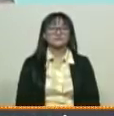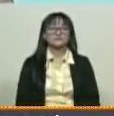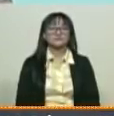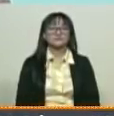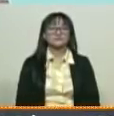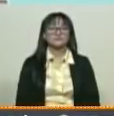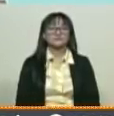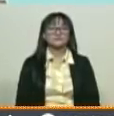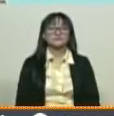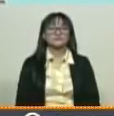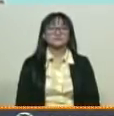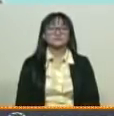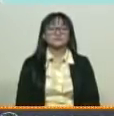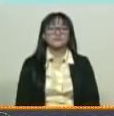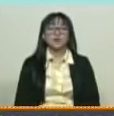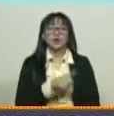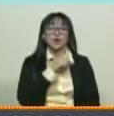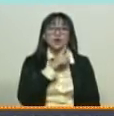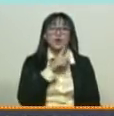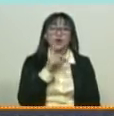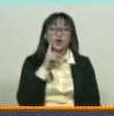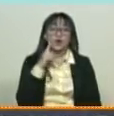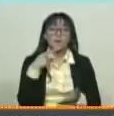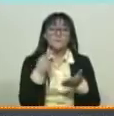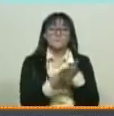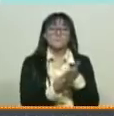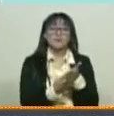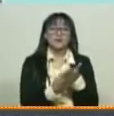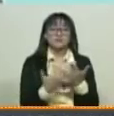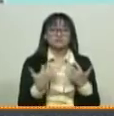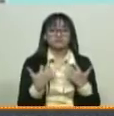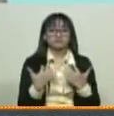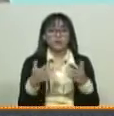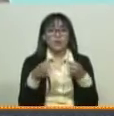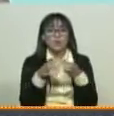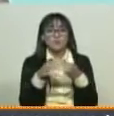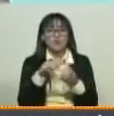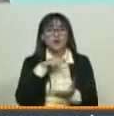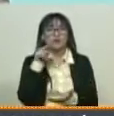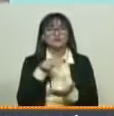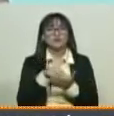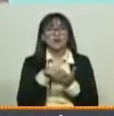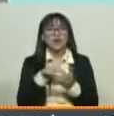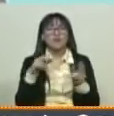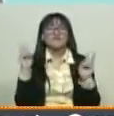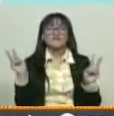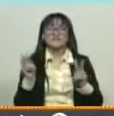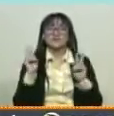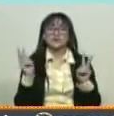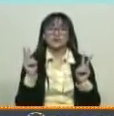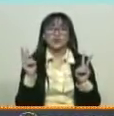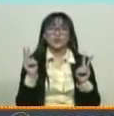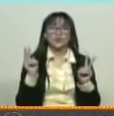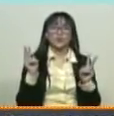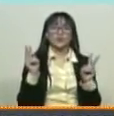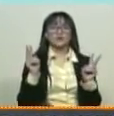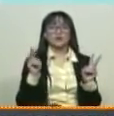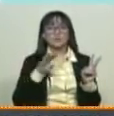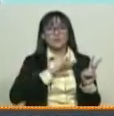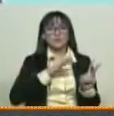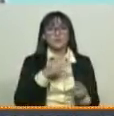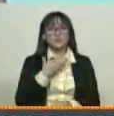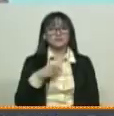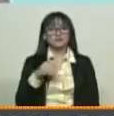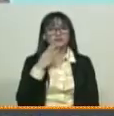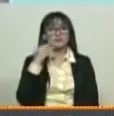En nombre de este poderoso Comando Nacional para la Victoria de nuestro presidente